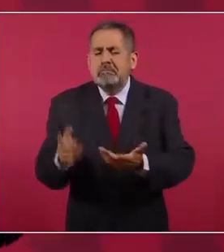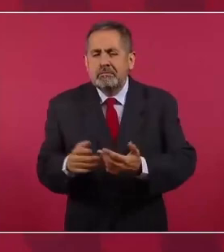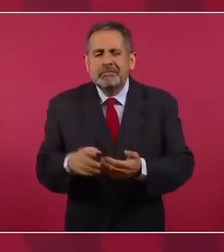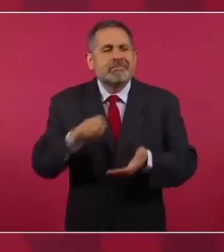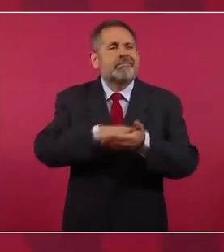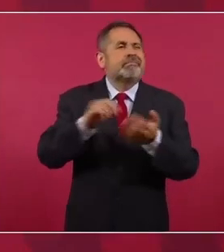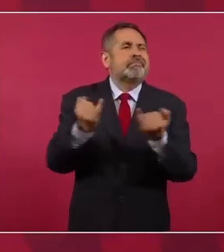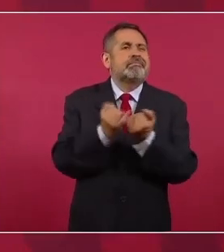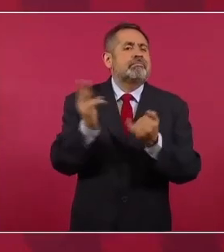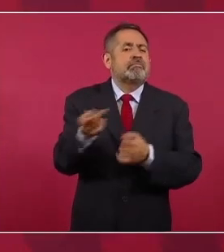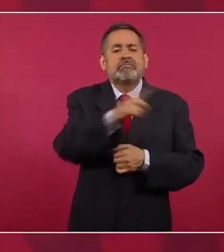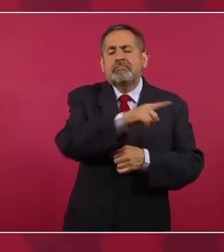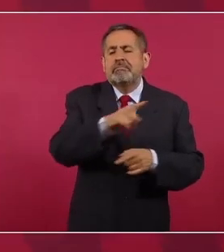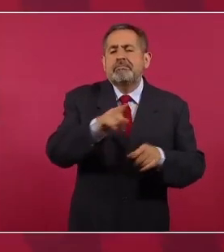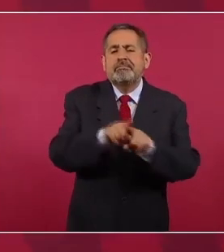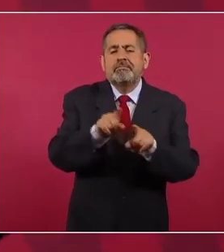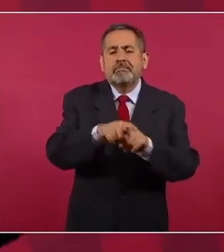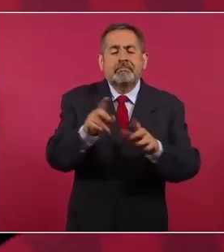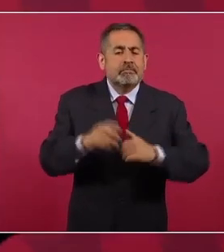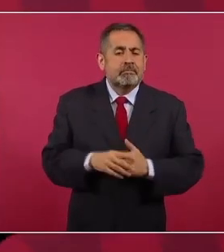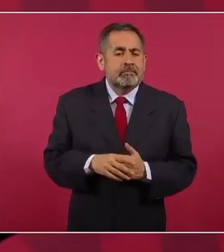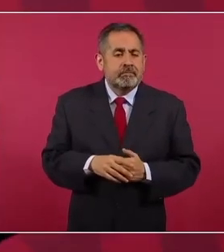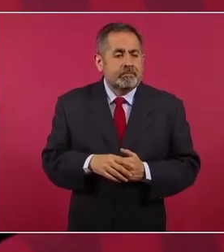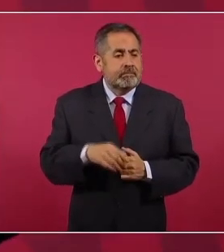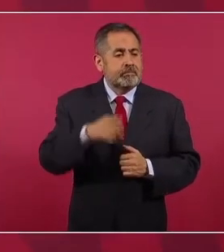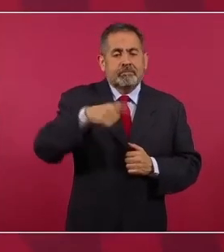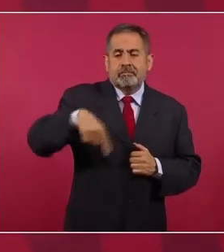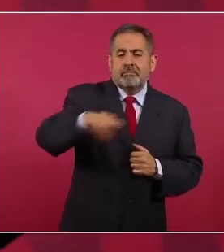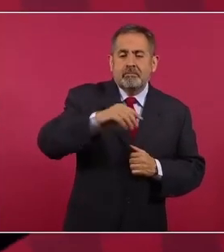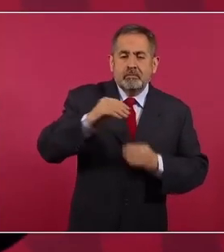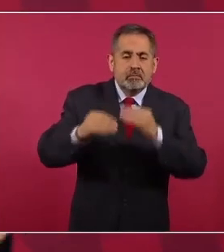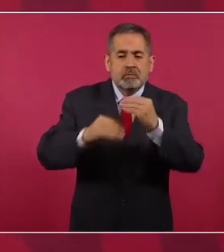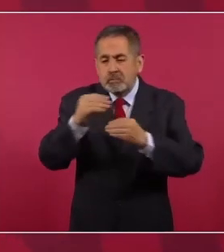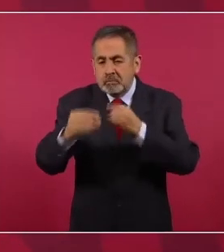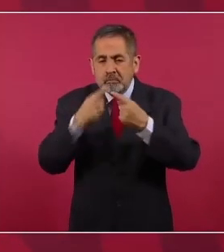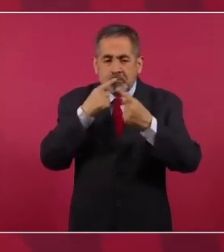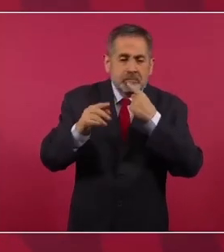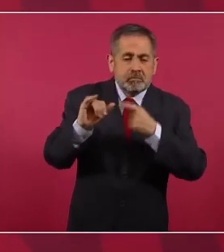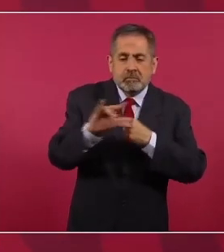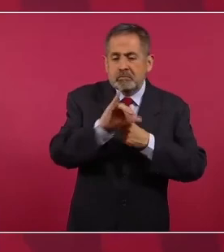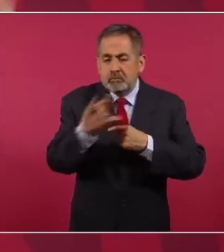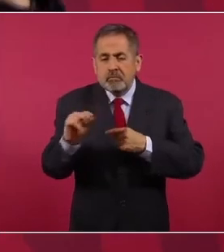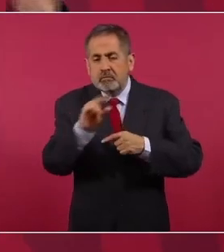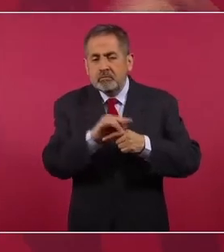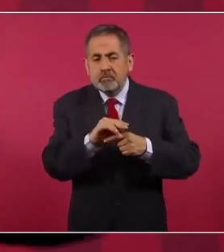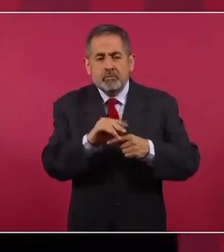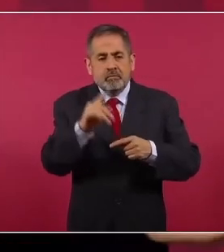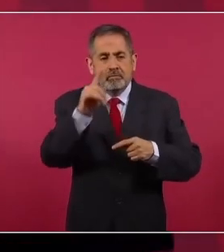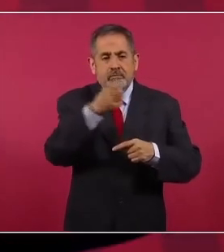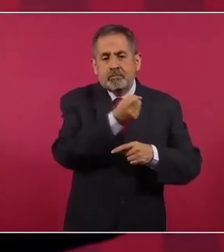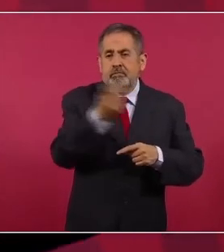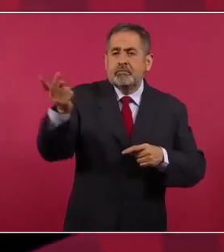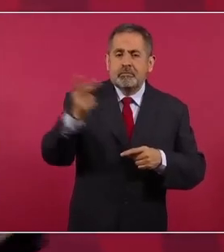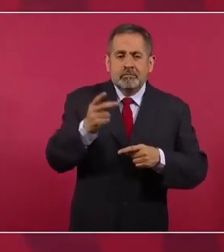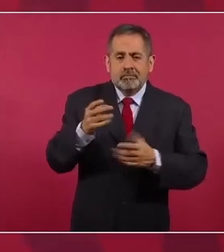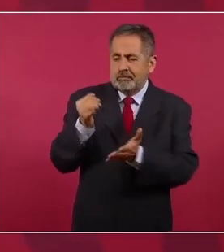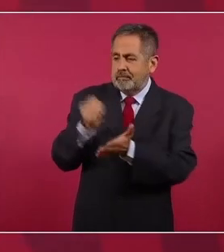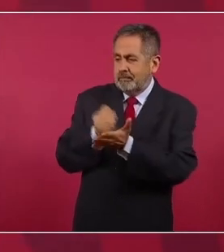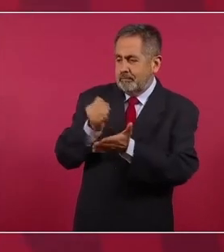discutiendo para que no haya prisión preventiva a los defraudadores